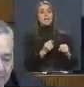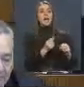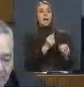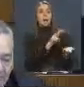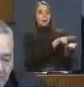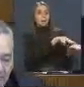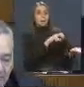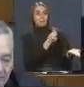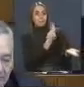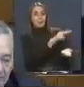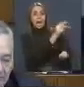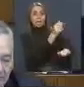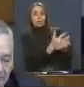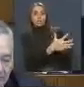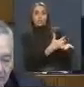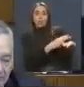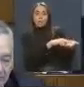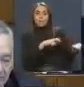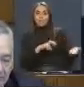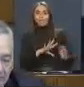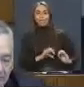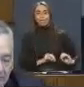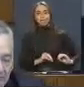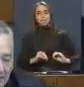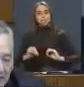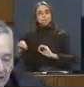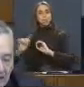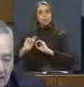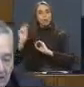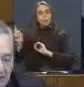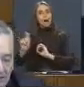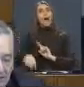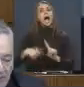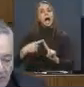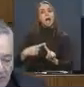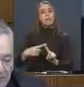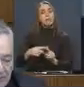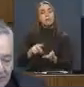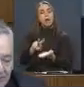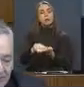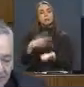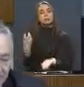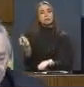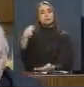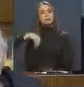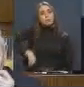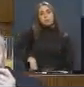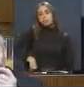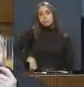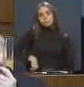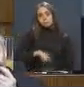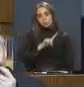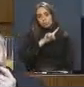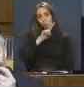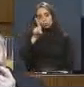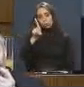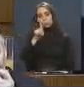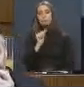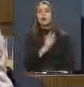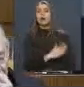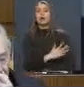con sus lucas, como corresponde, además de aquello, le sacan algo para el otro lado. Eso no corresponde, las